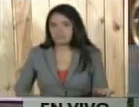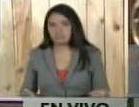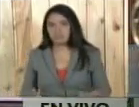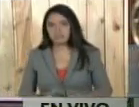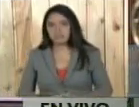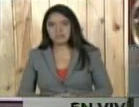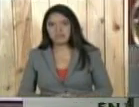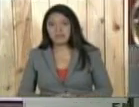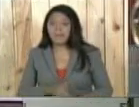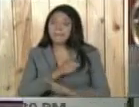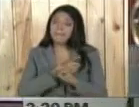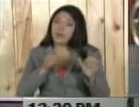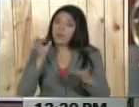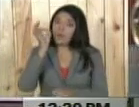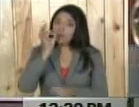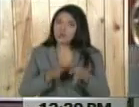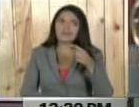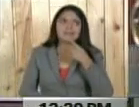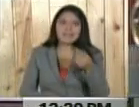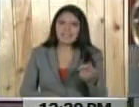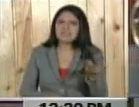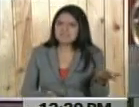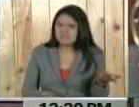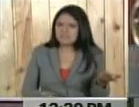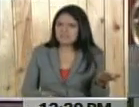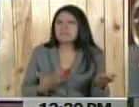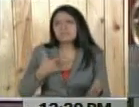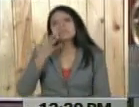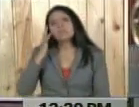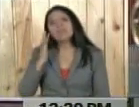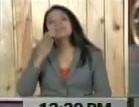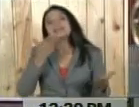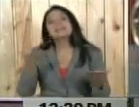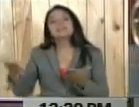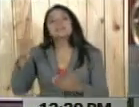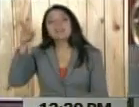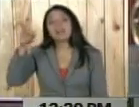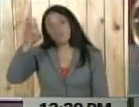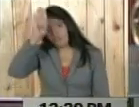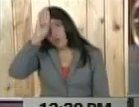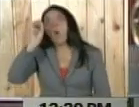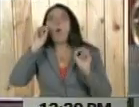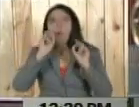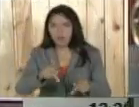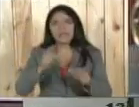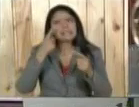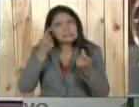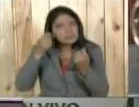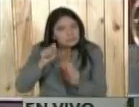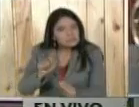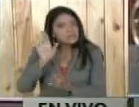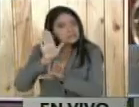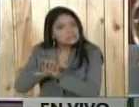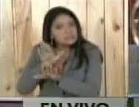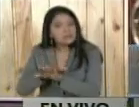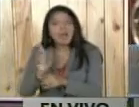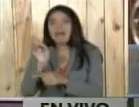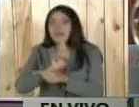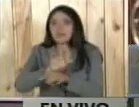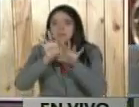Y afortunadamente ellos dijeron, bueno, creemos que se invita al Vaticano. Yo dije, vamos a invitarlo. Ahí mismo hice la